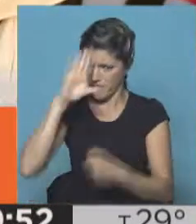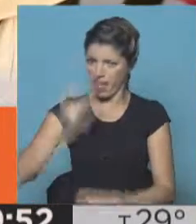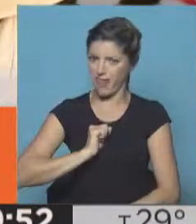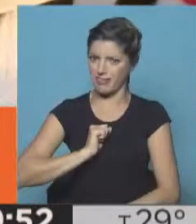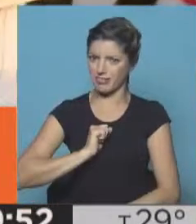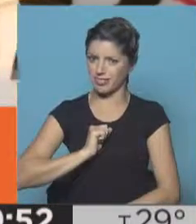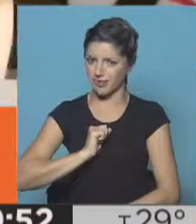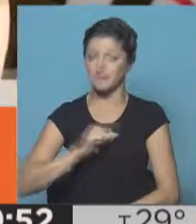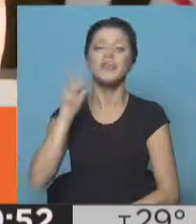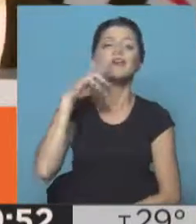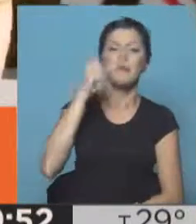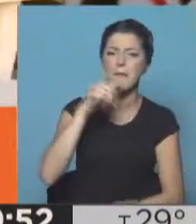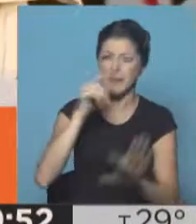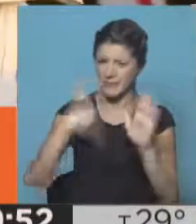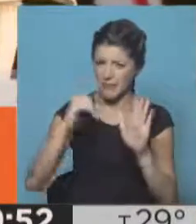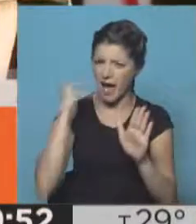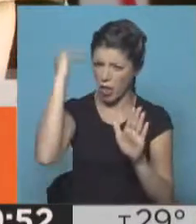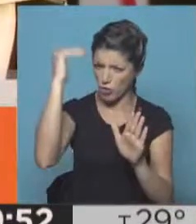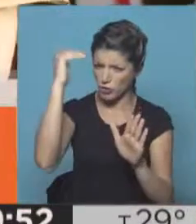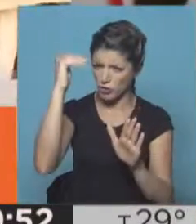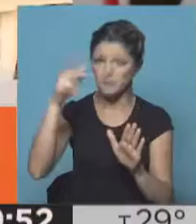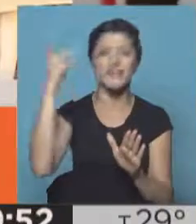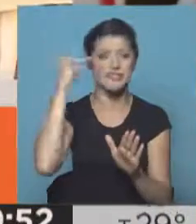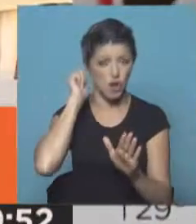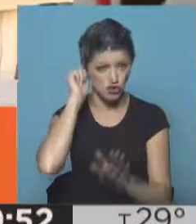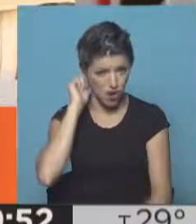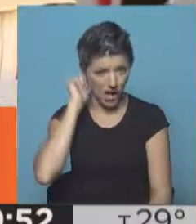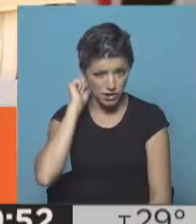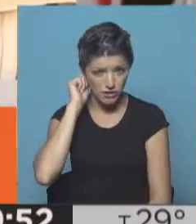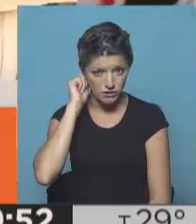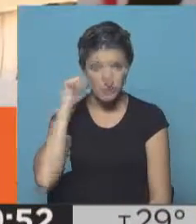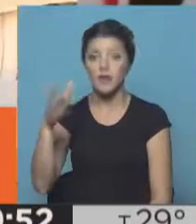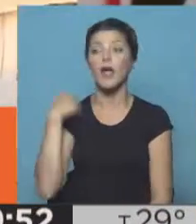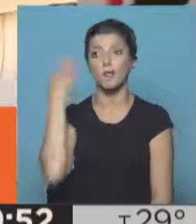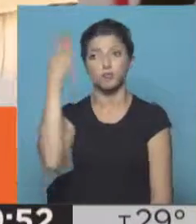No sé, Iván creo que es el más grande. Sí, Iván. De 18 años que fue y se presentó